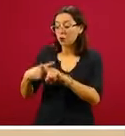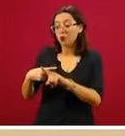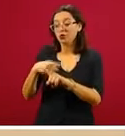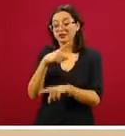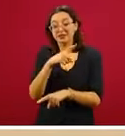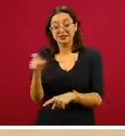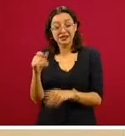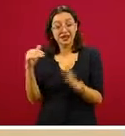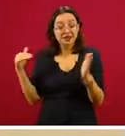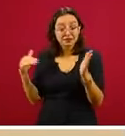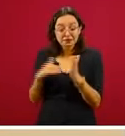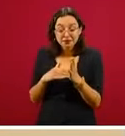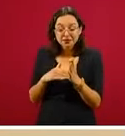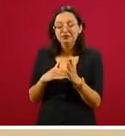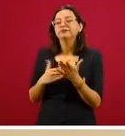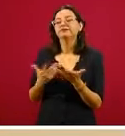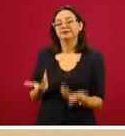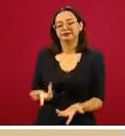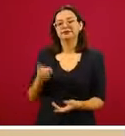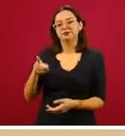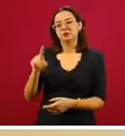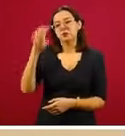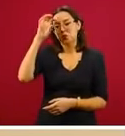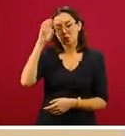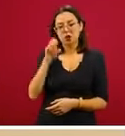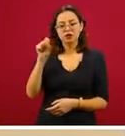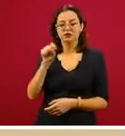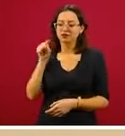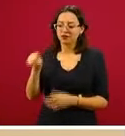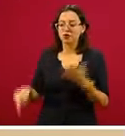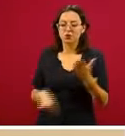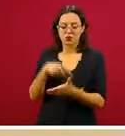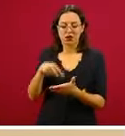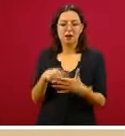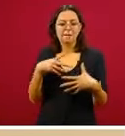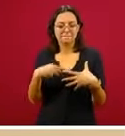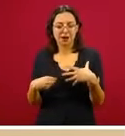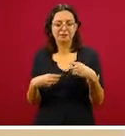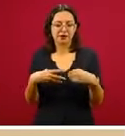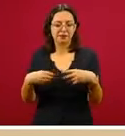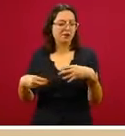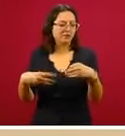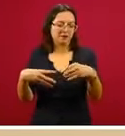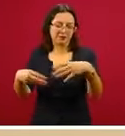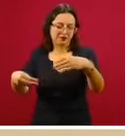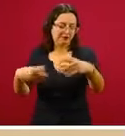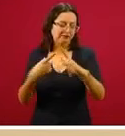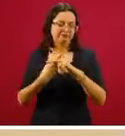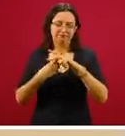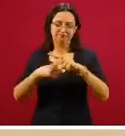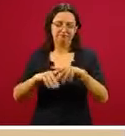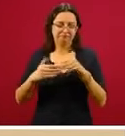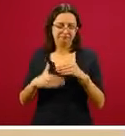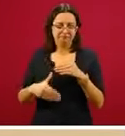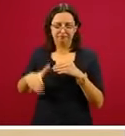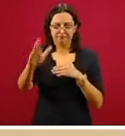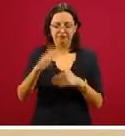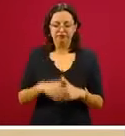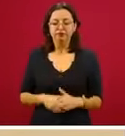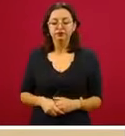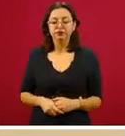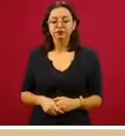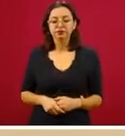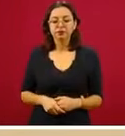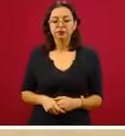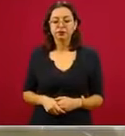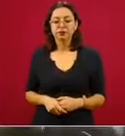enfermedad reciente, vemos también que Morelos es un sitio de interés porque está empezando ya con su ciclo epidémico más acelerado.